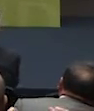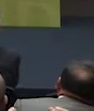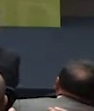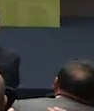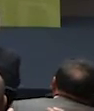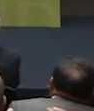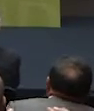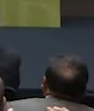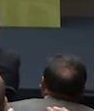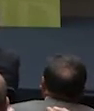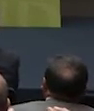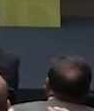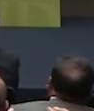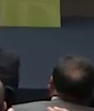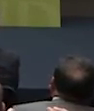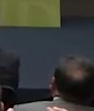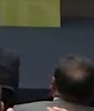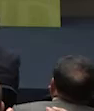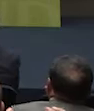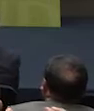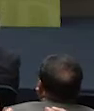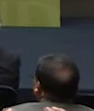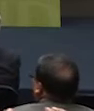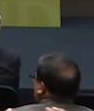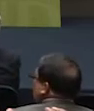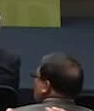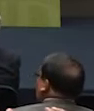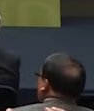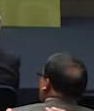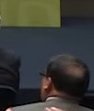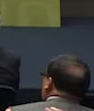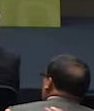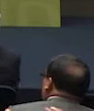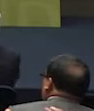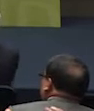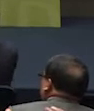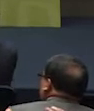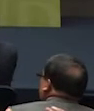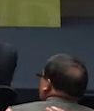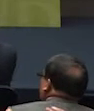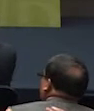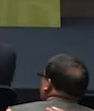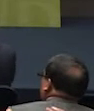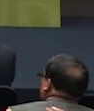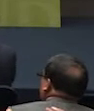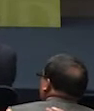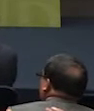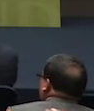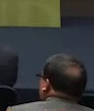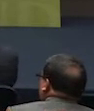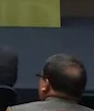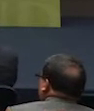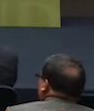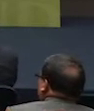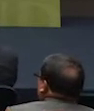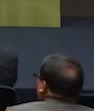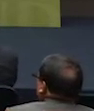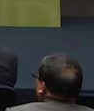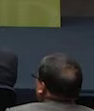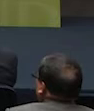Internacional sobre Seguridad y Justicia en Democracia hacia una política de Estado centrada en los derechos